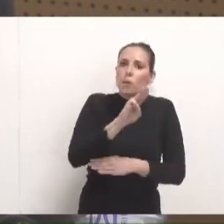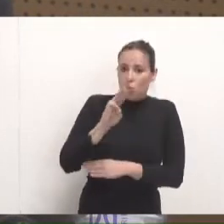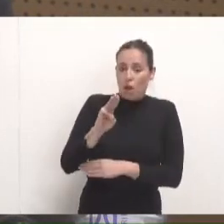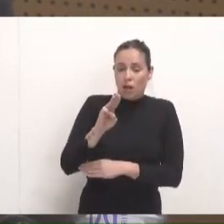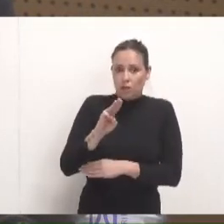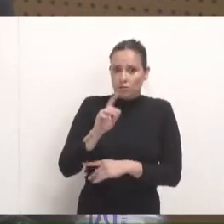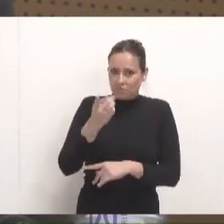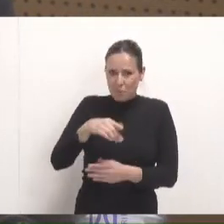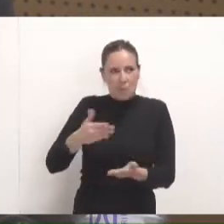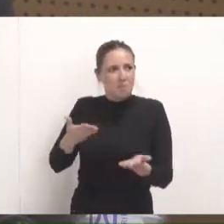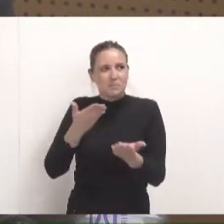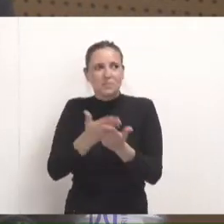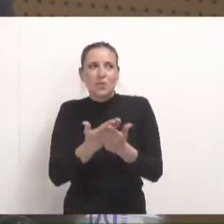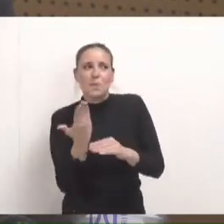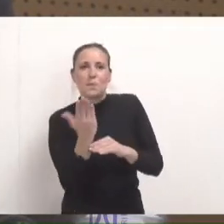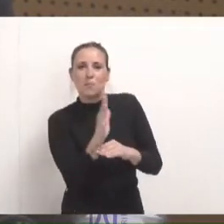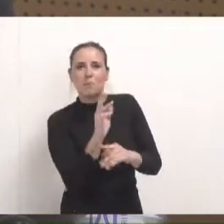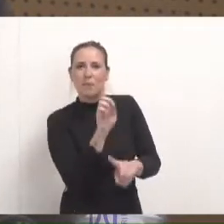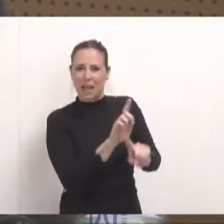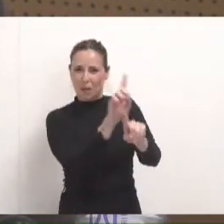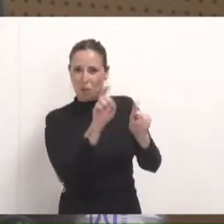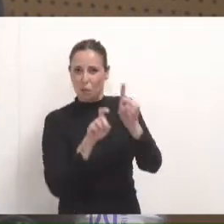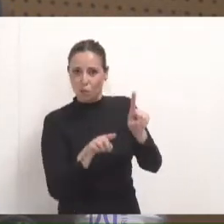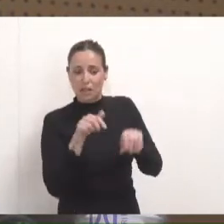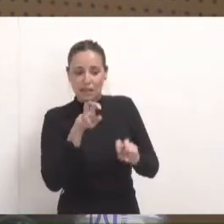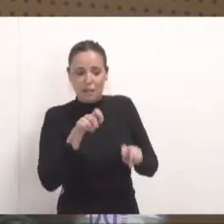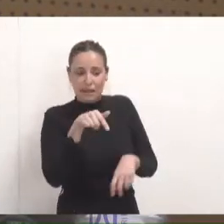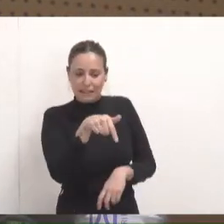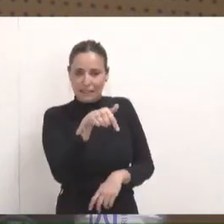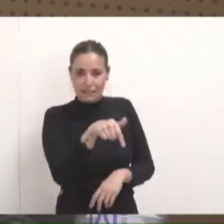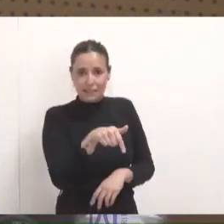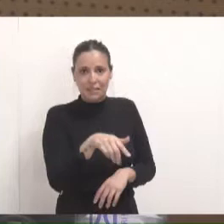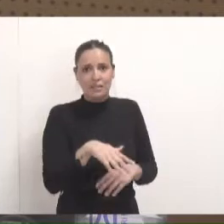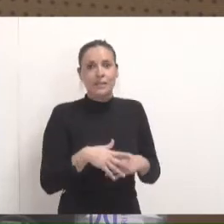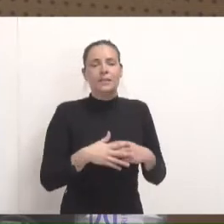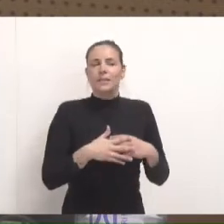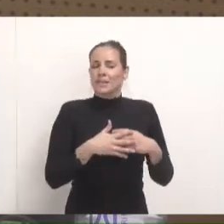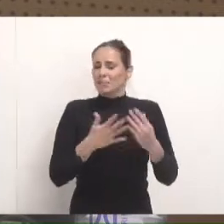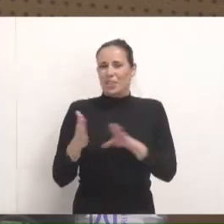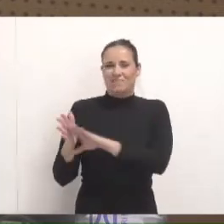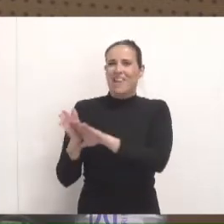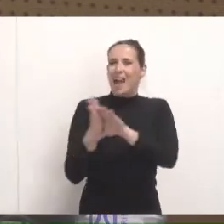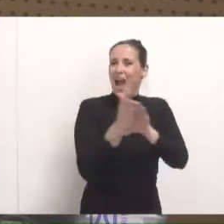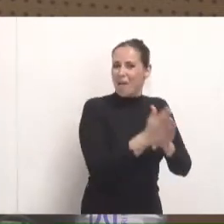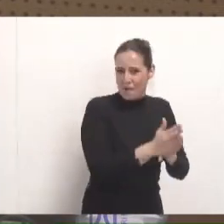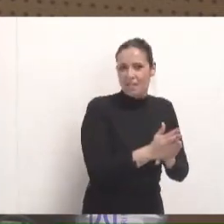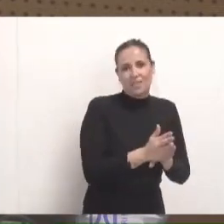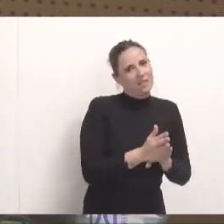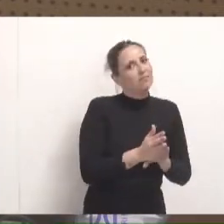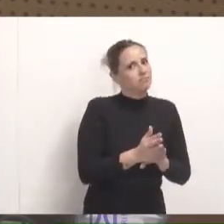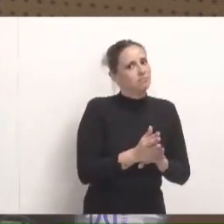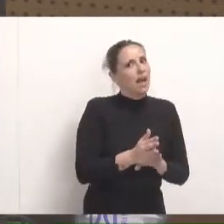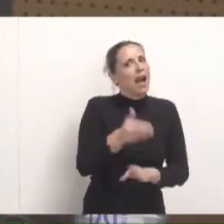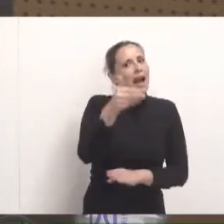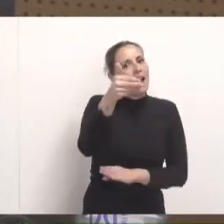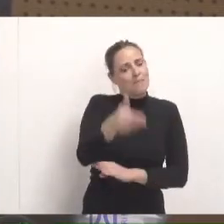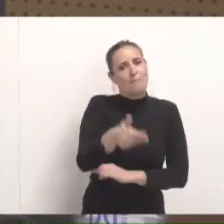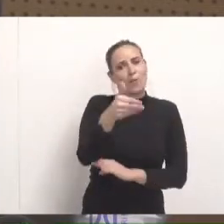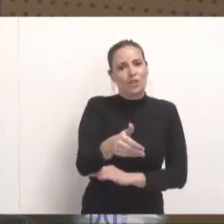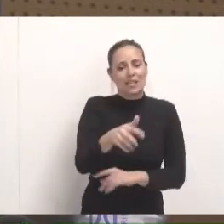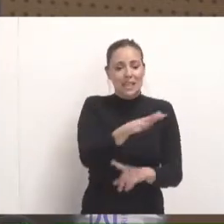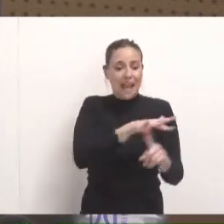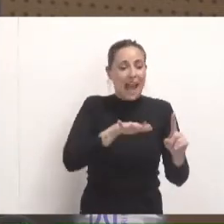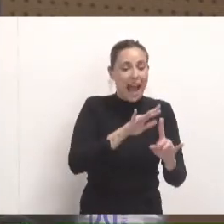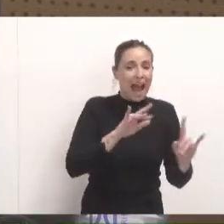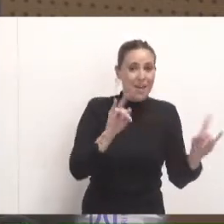asunto. Pero hay una dimensión del problema que tiene más que ver no solo con la responsabilidad y la gestión en la parte medioambiental, sino en efecto